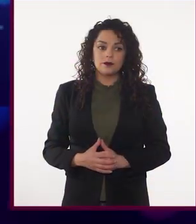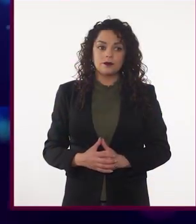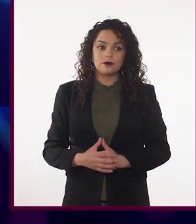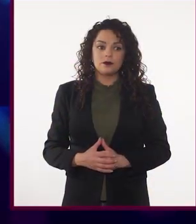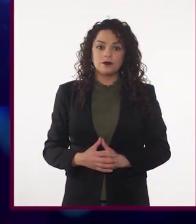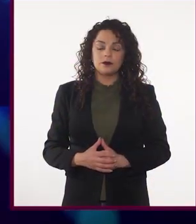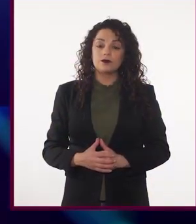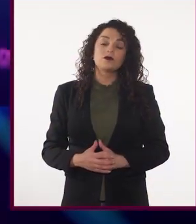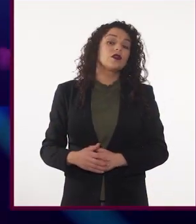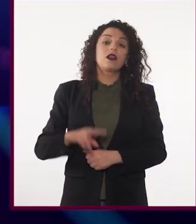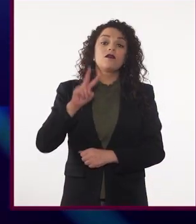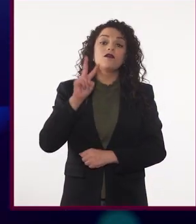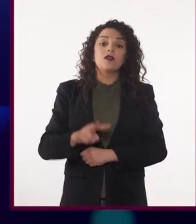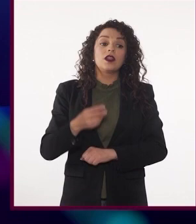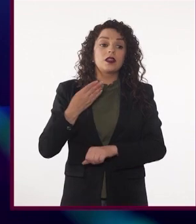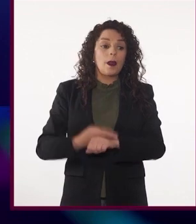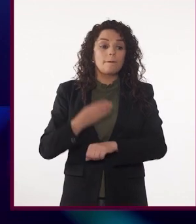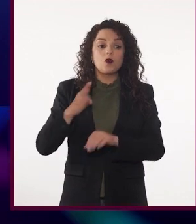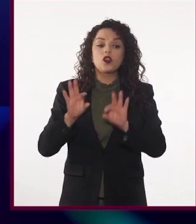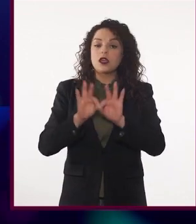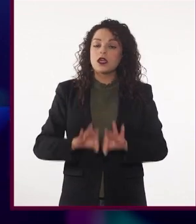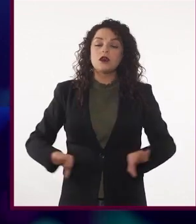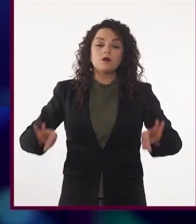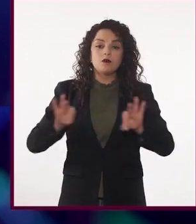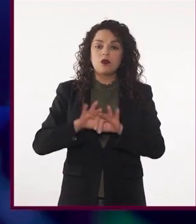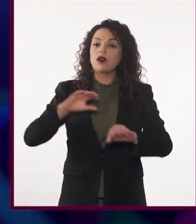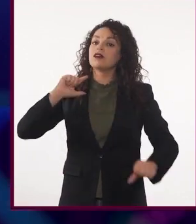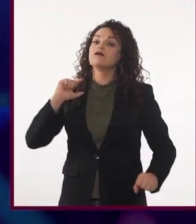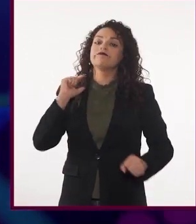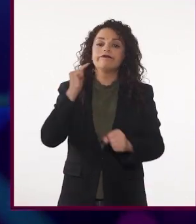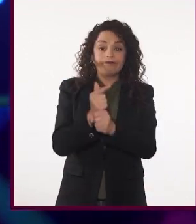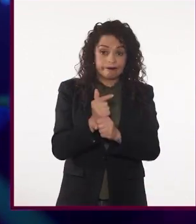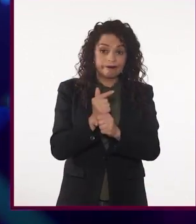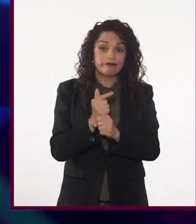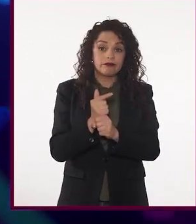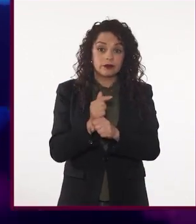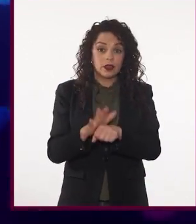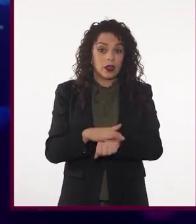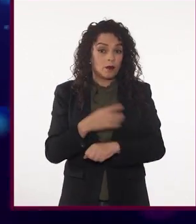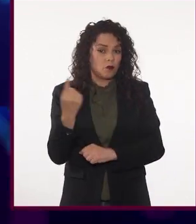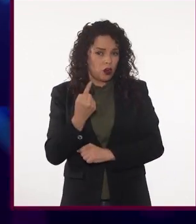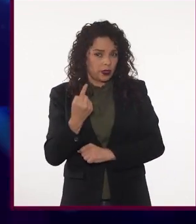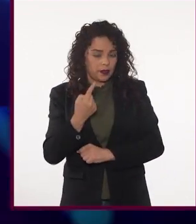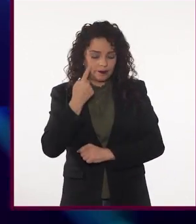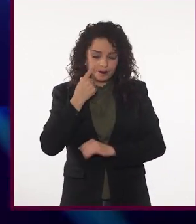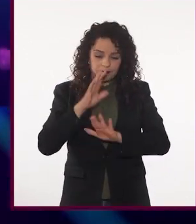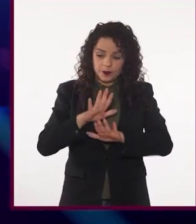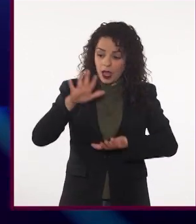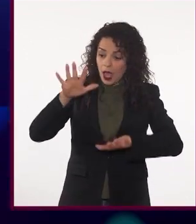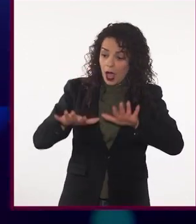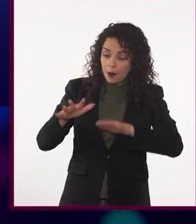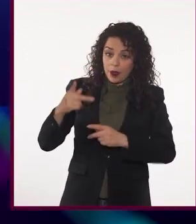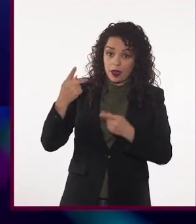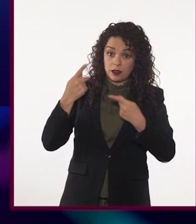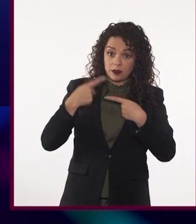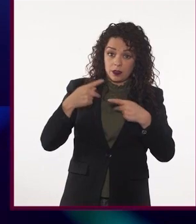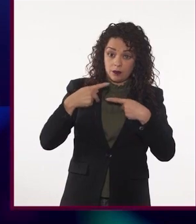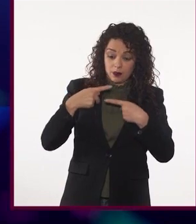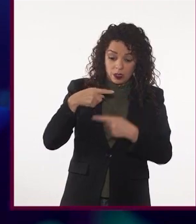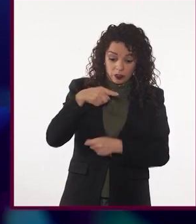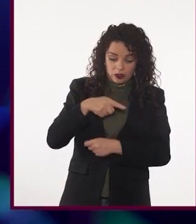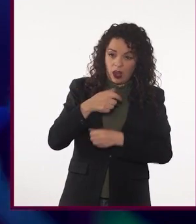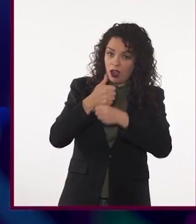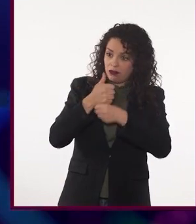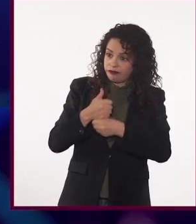Es muy importante poderlos detectar, porque a veces la persona que está siendo acosada o está